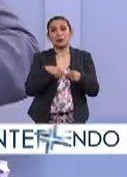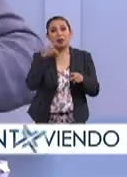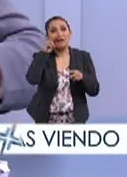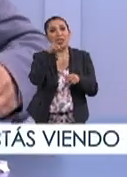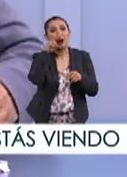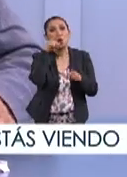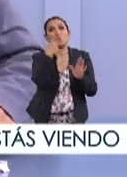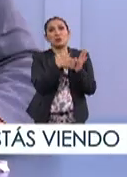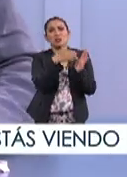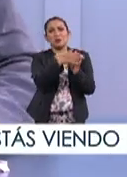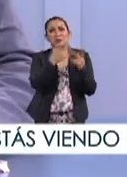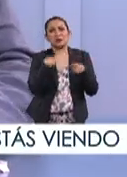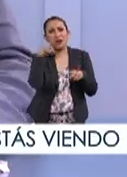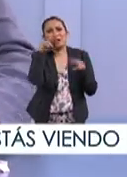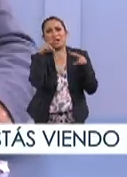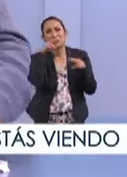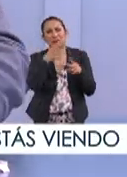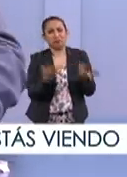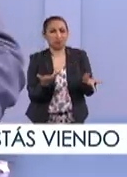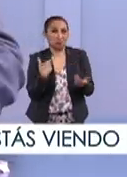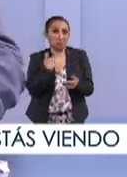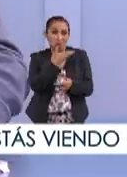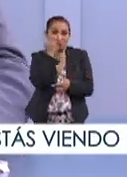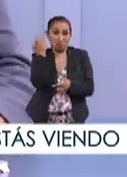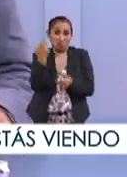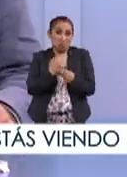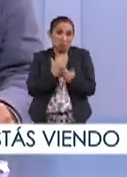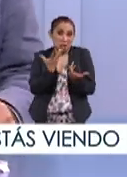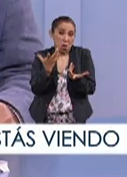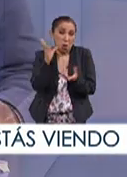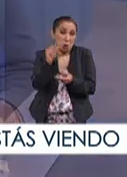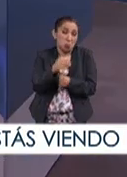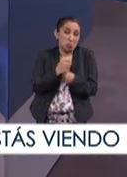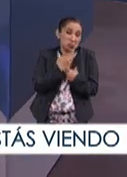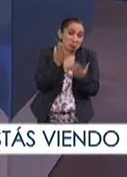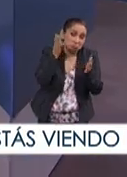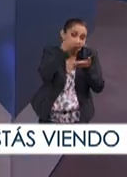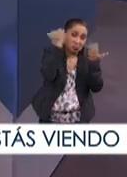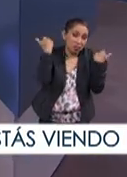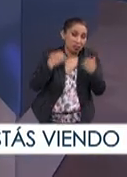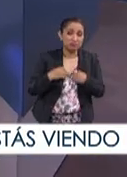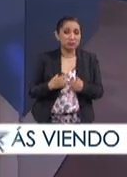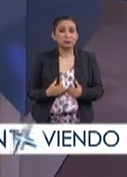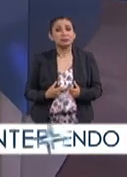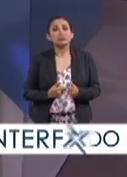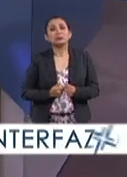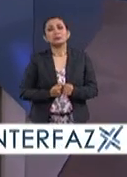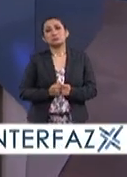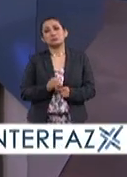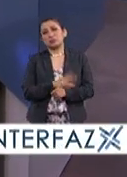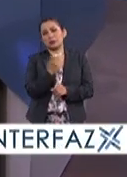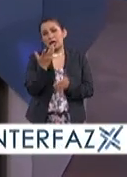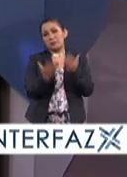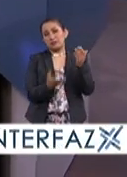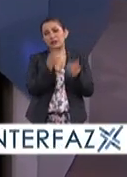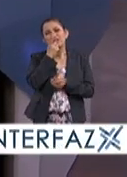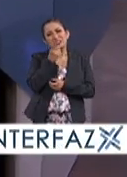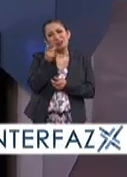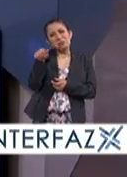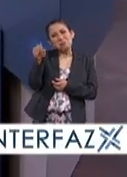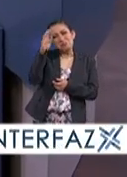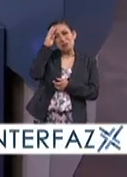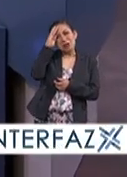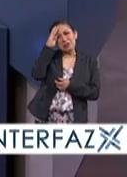son 1 millón de visitas, ¿no? Yo no sé si eso es poesía o no es poesía, ¿no? Porque a veces se dice, bueno, se